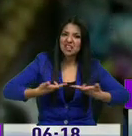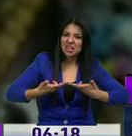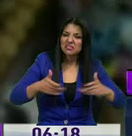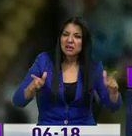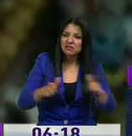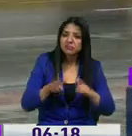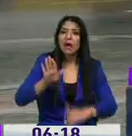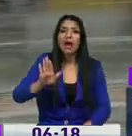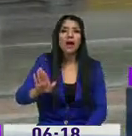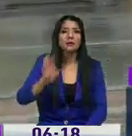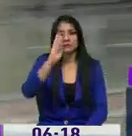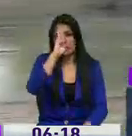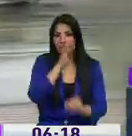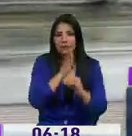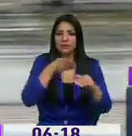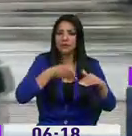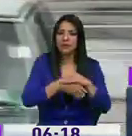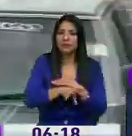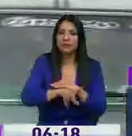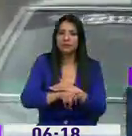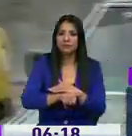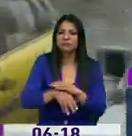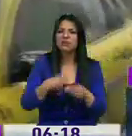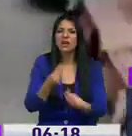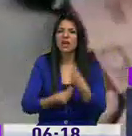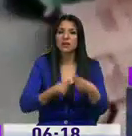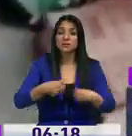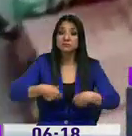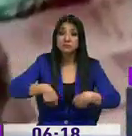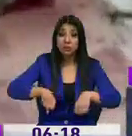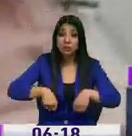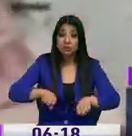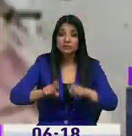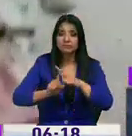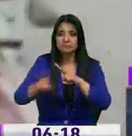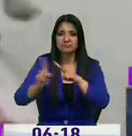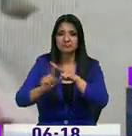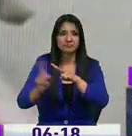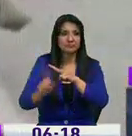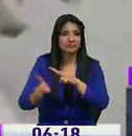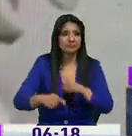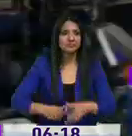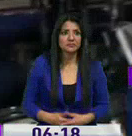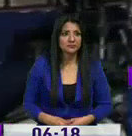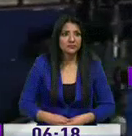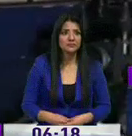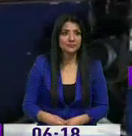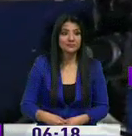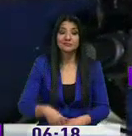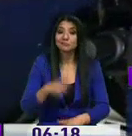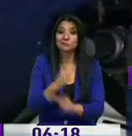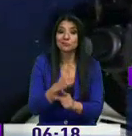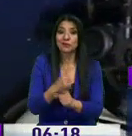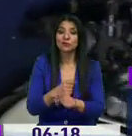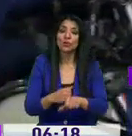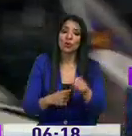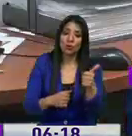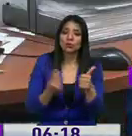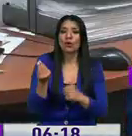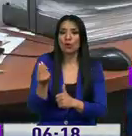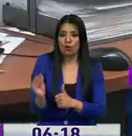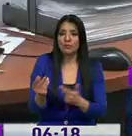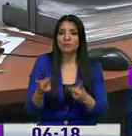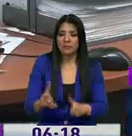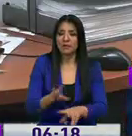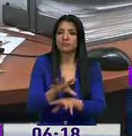delictiva que se movilizaba en motocicletas para huir después de los atracos por estos hechos hay otro menor aislado